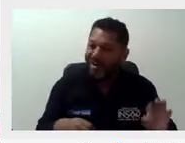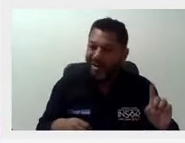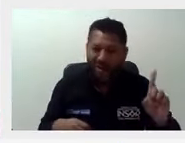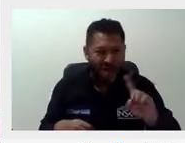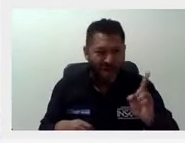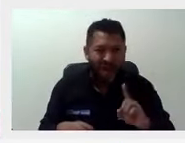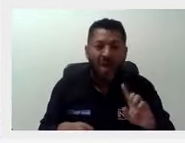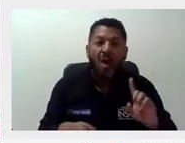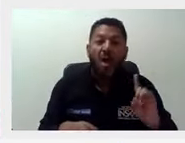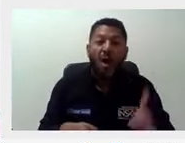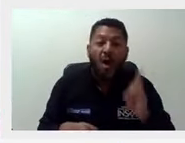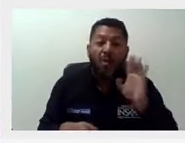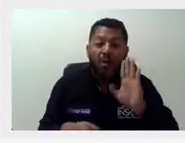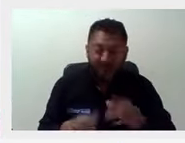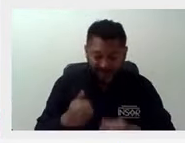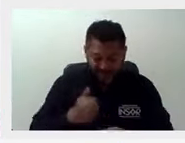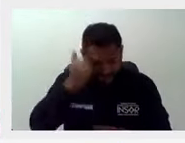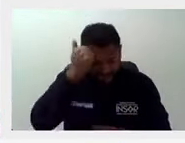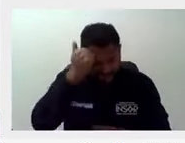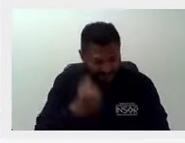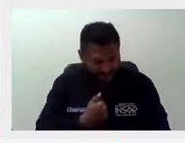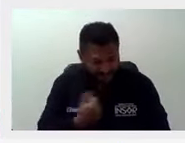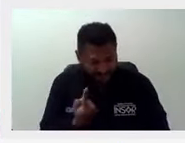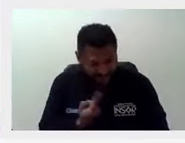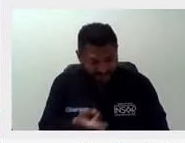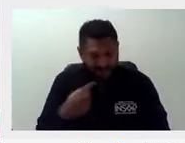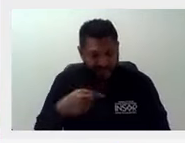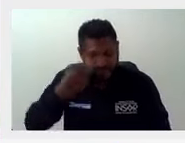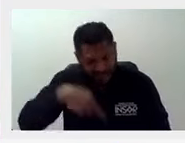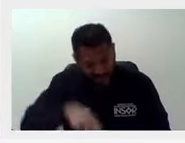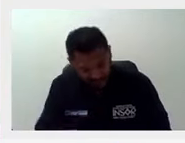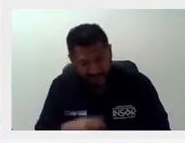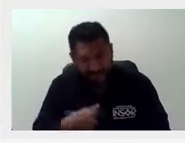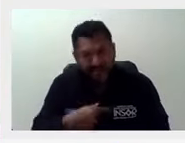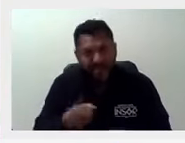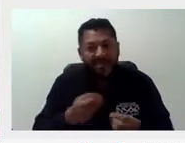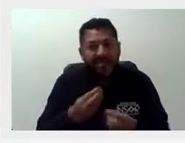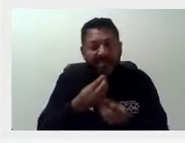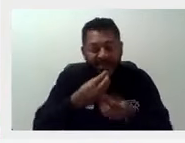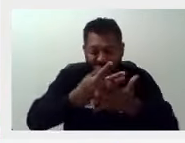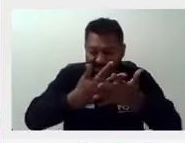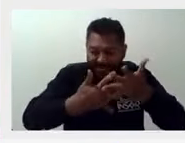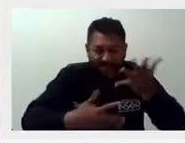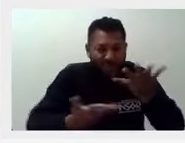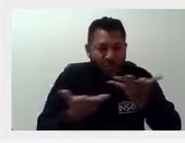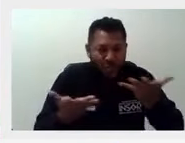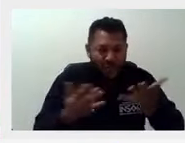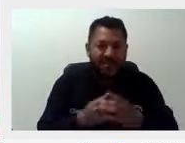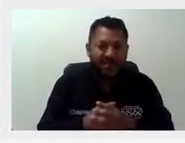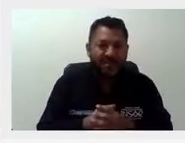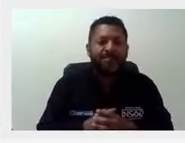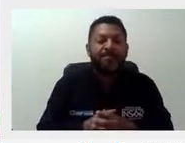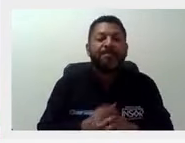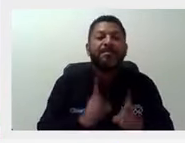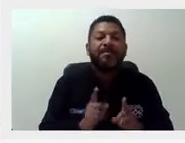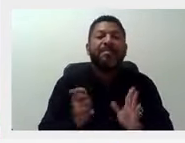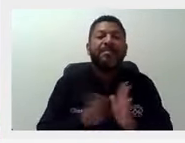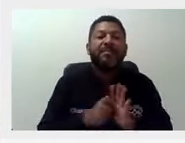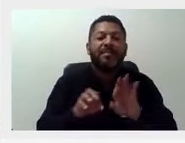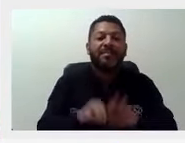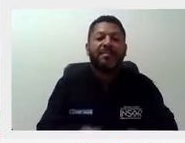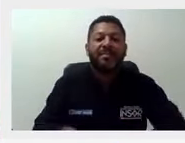esos maestros, que también tienen hijos, que también tienen que cumplir con una cantidad de cosas. Entonces creo que uno de los puntos más importantes aquí